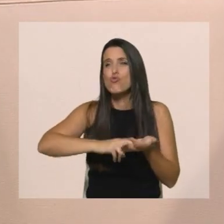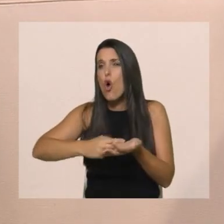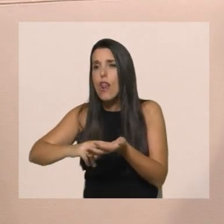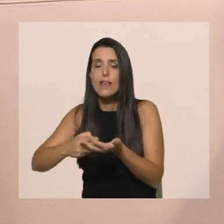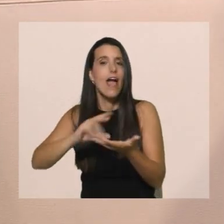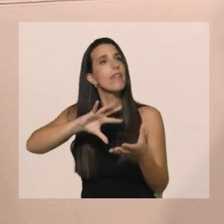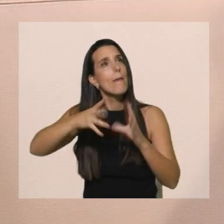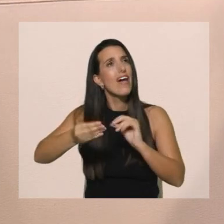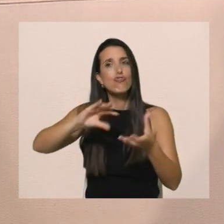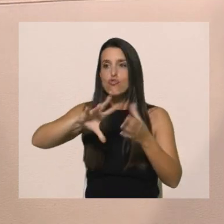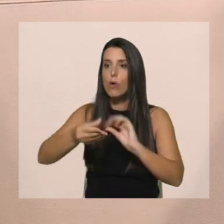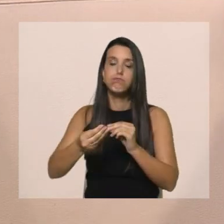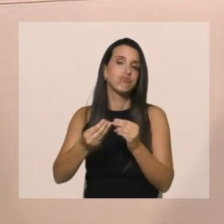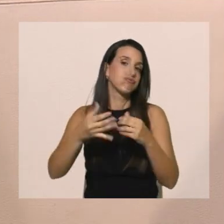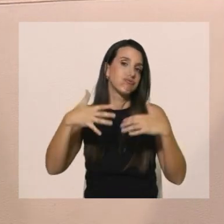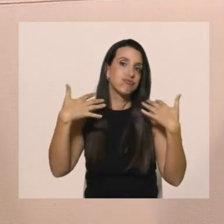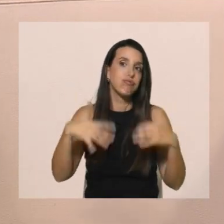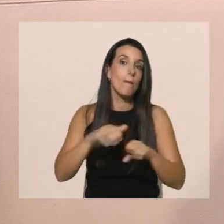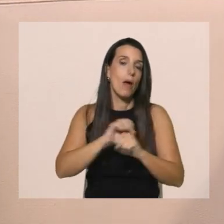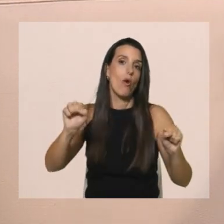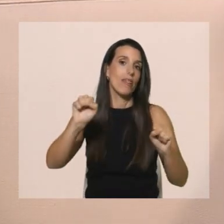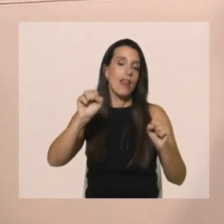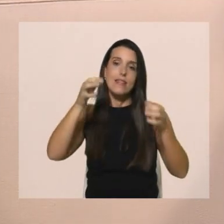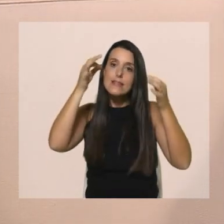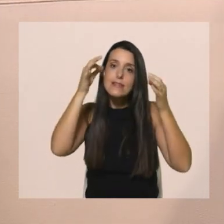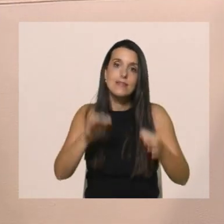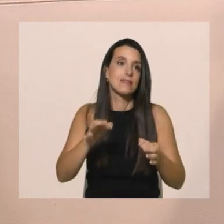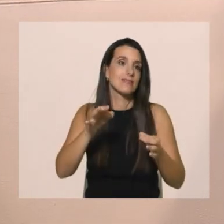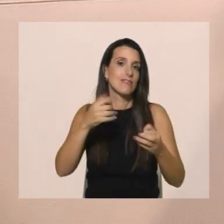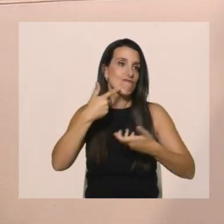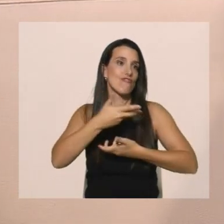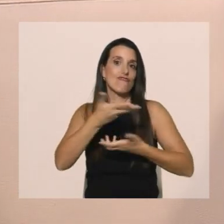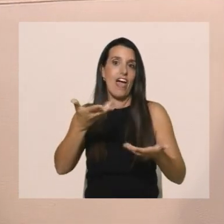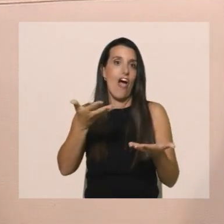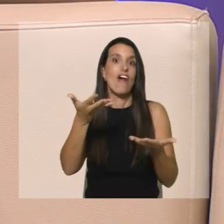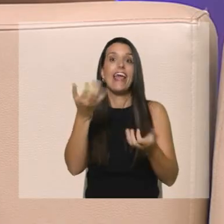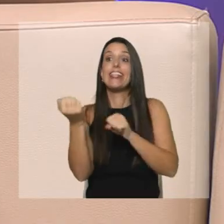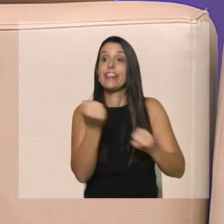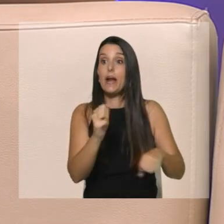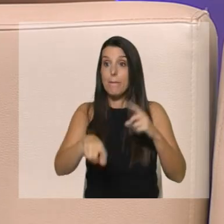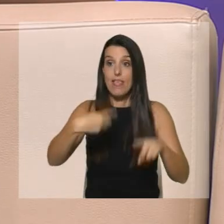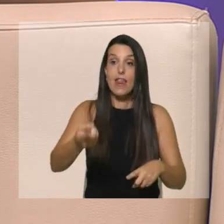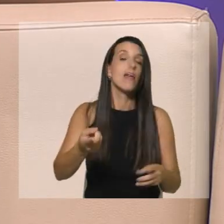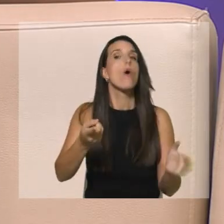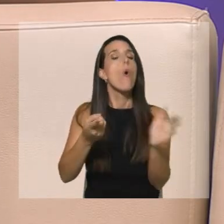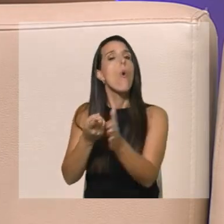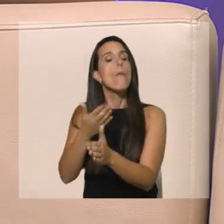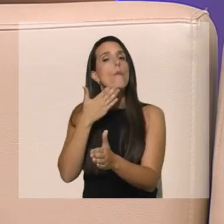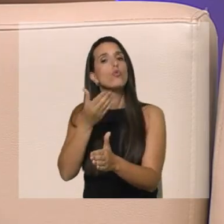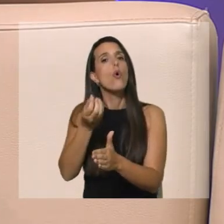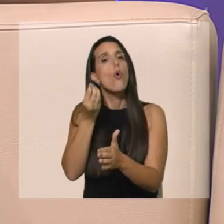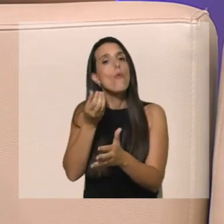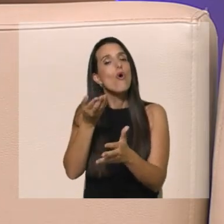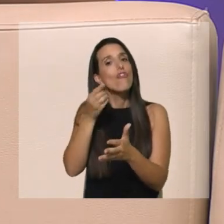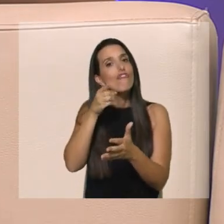de adaptaciones para llegar al producto final que es que estrenamos ahora. ¿Y cómo fue ese proceso